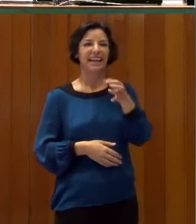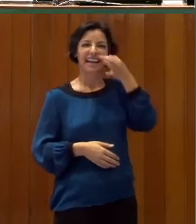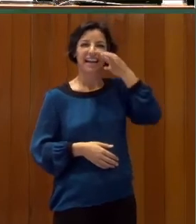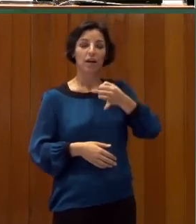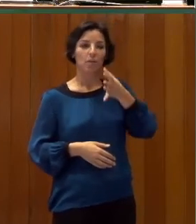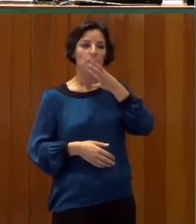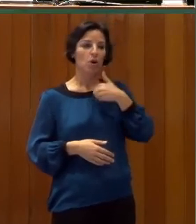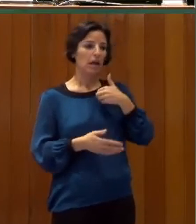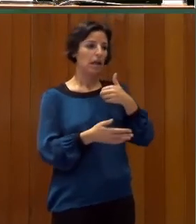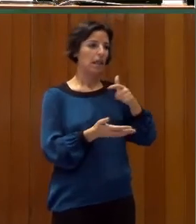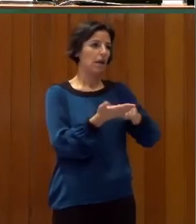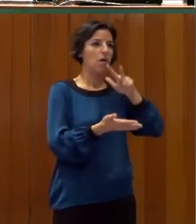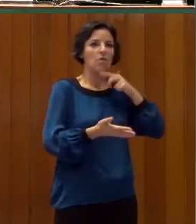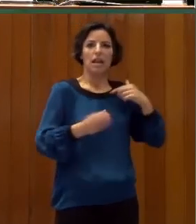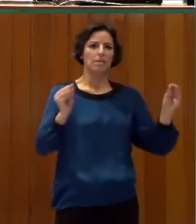en las lenguas orales.